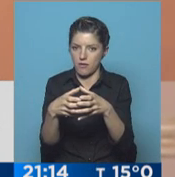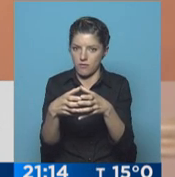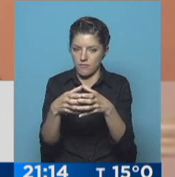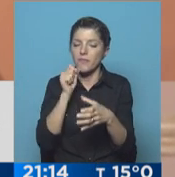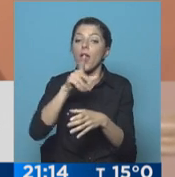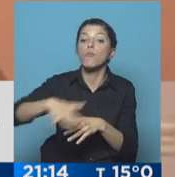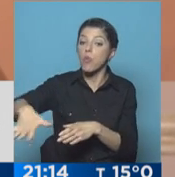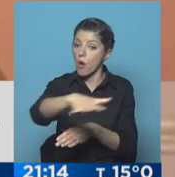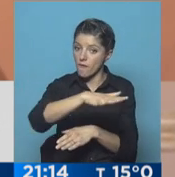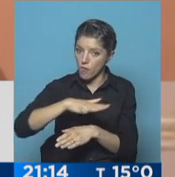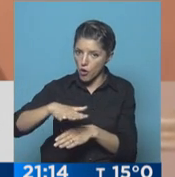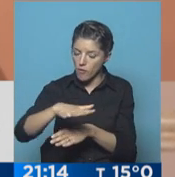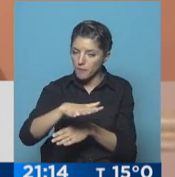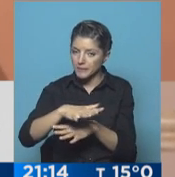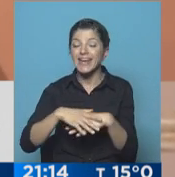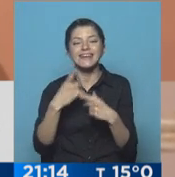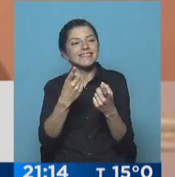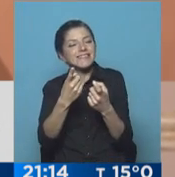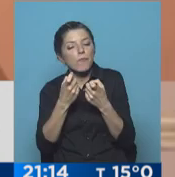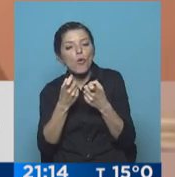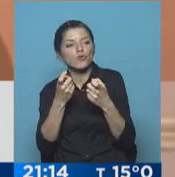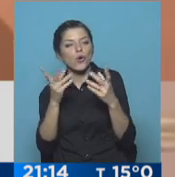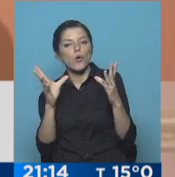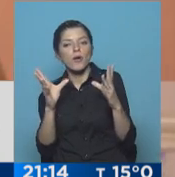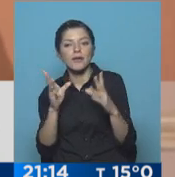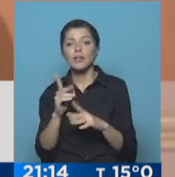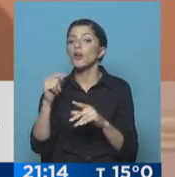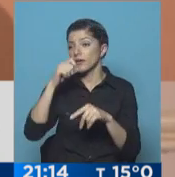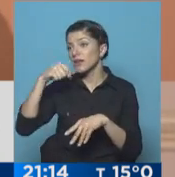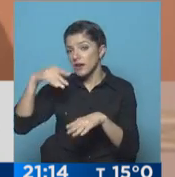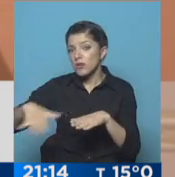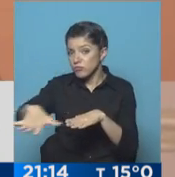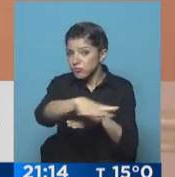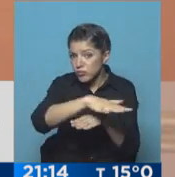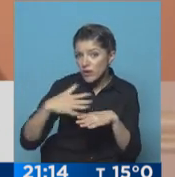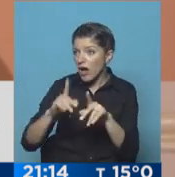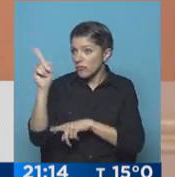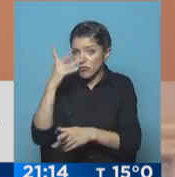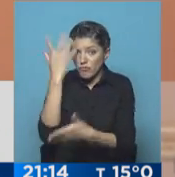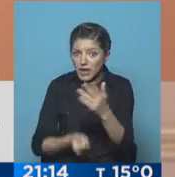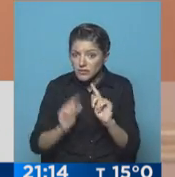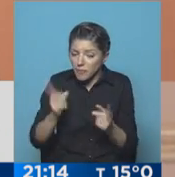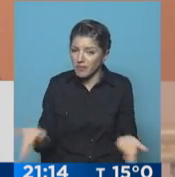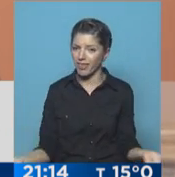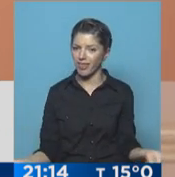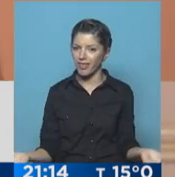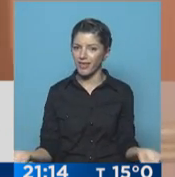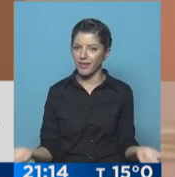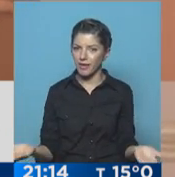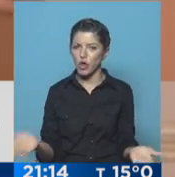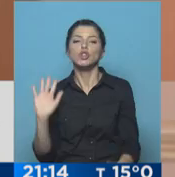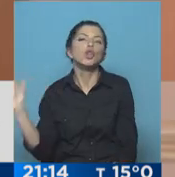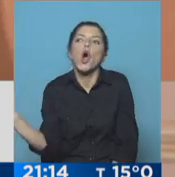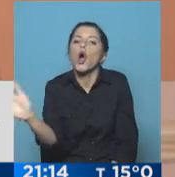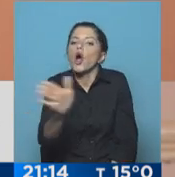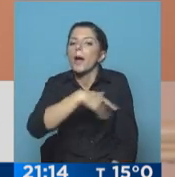popular. Nosotros necesitamos, y los que están en el campo popular no son perfectos, no son